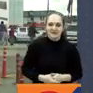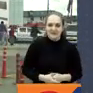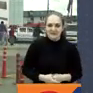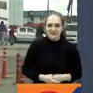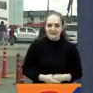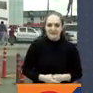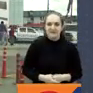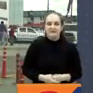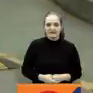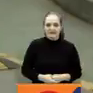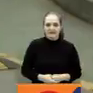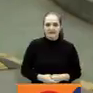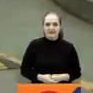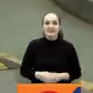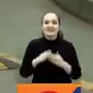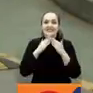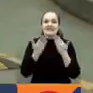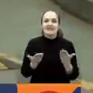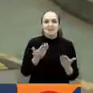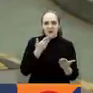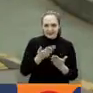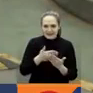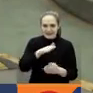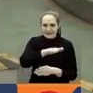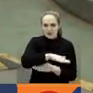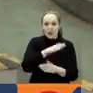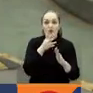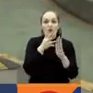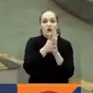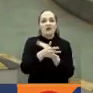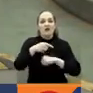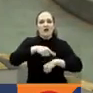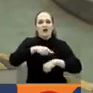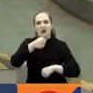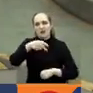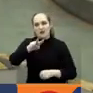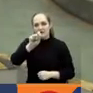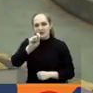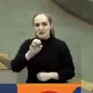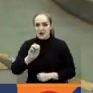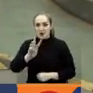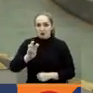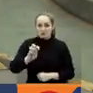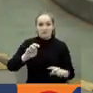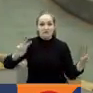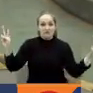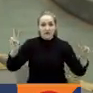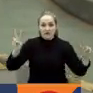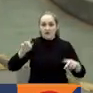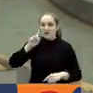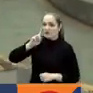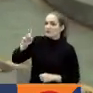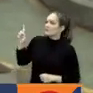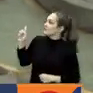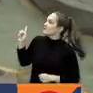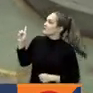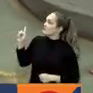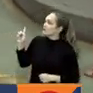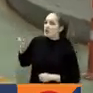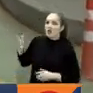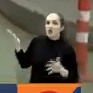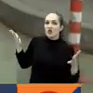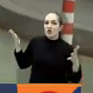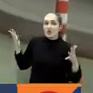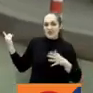Carolina, televidentes, ¿qué tal? Muy buenas tardes, 12 y 8 de la tarde. Y hasta ahora, este es el panorama que se vive en el